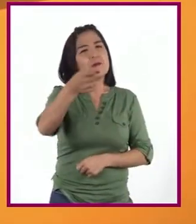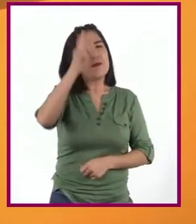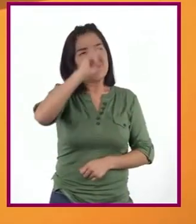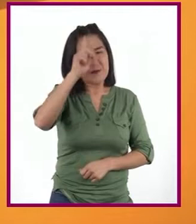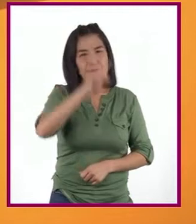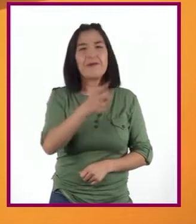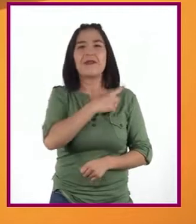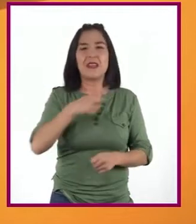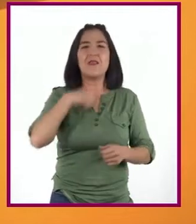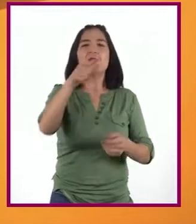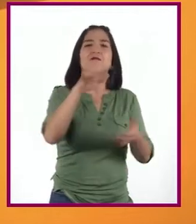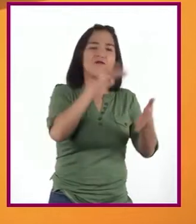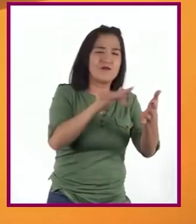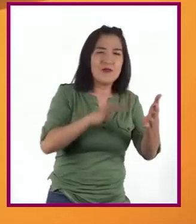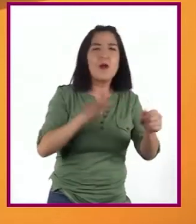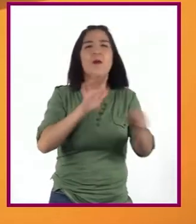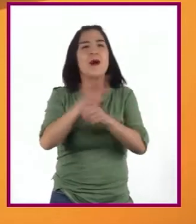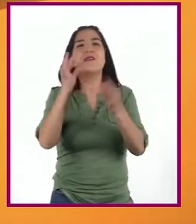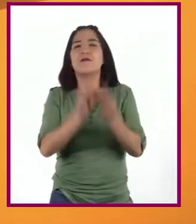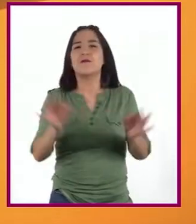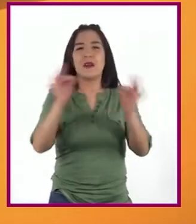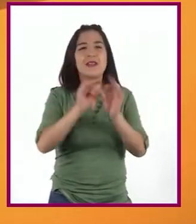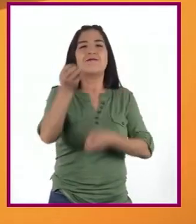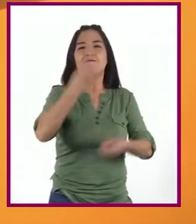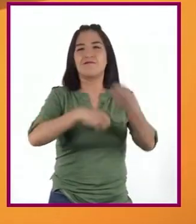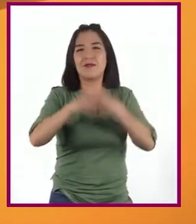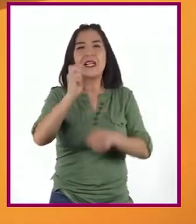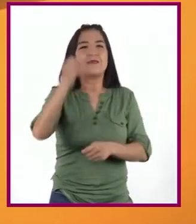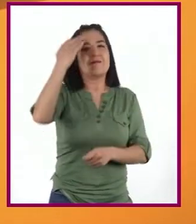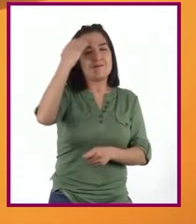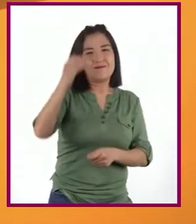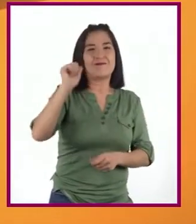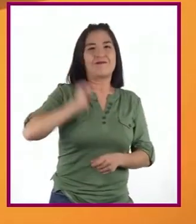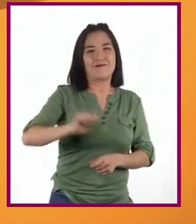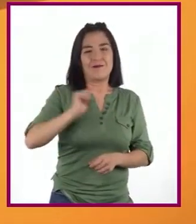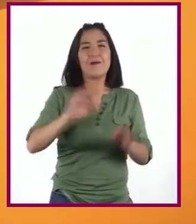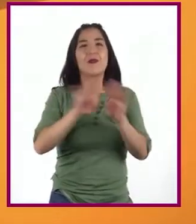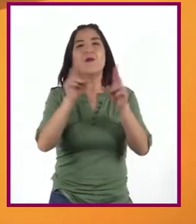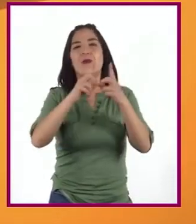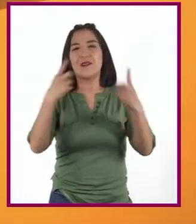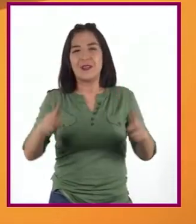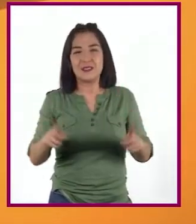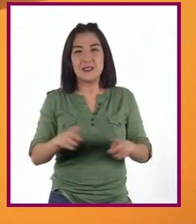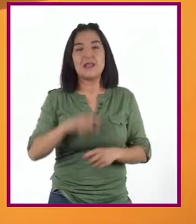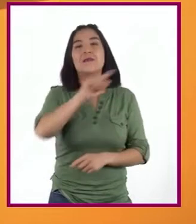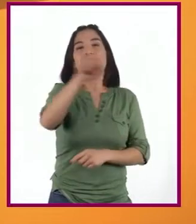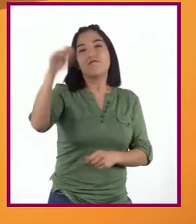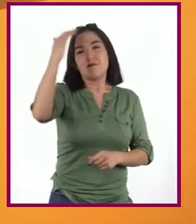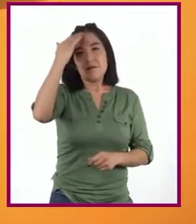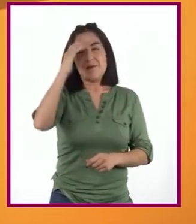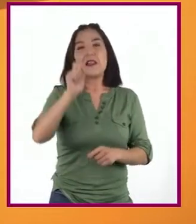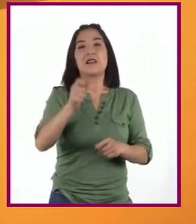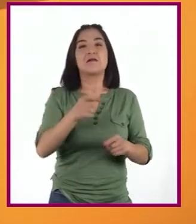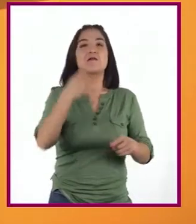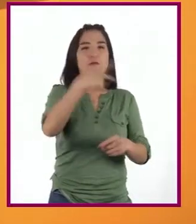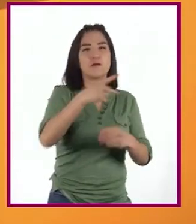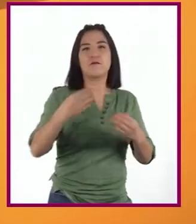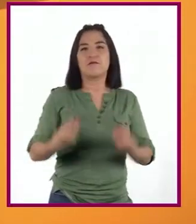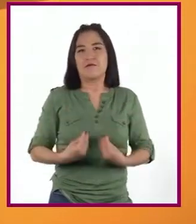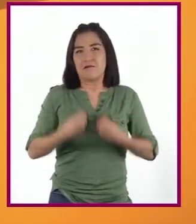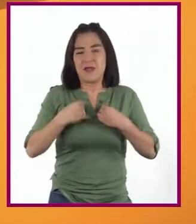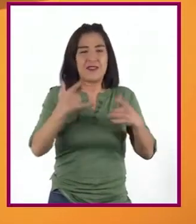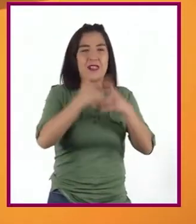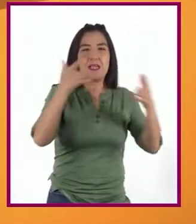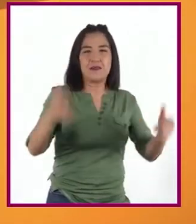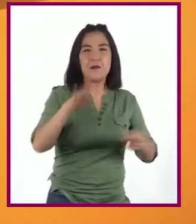que lean algunas de las principales obras de la época en que se desarrolló y que conozcan la biografía de los autores